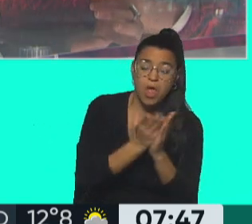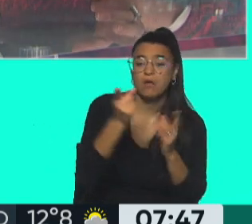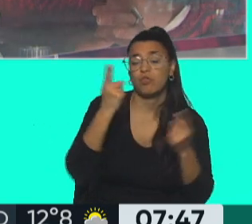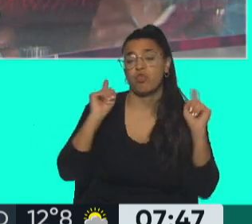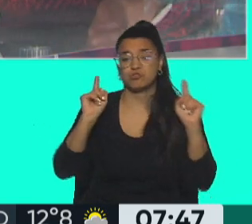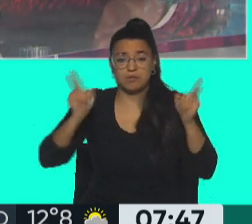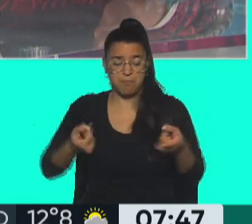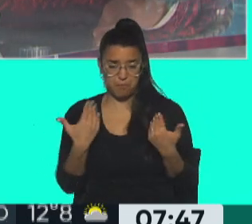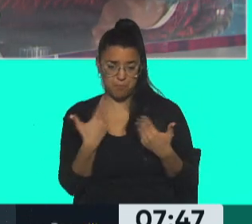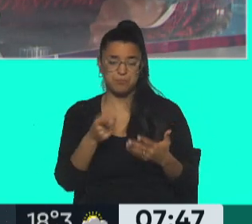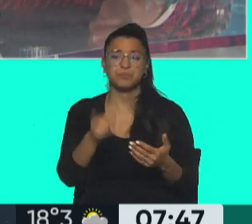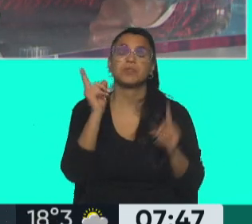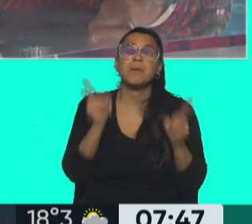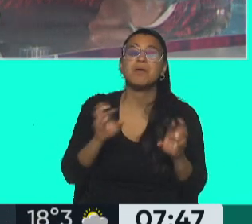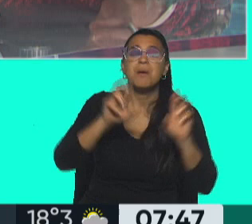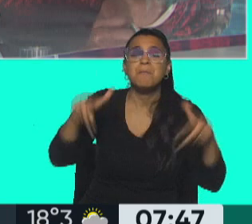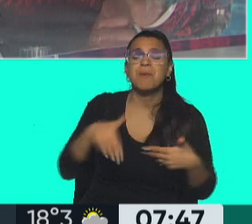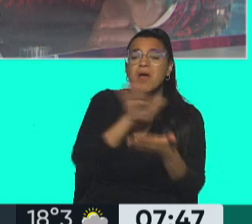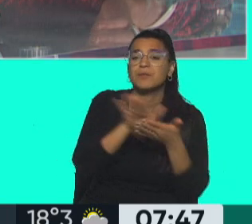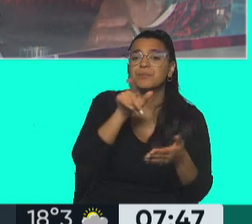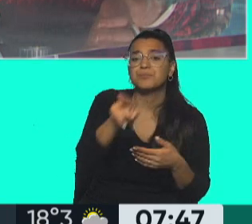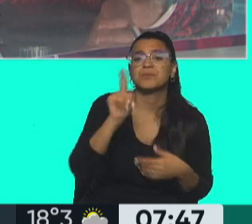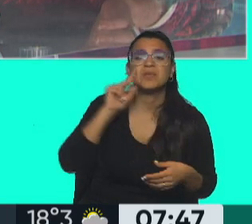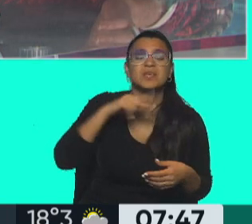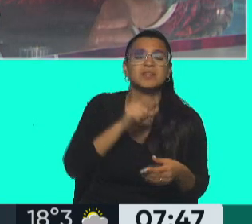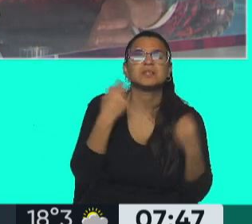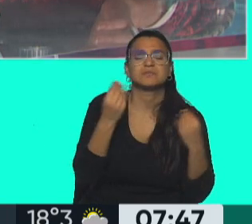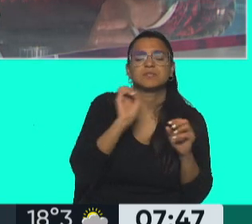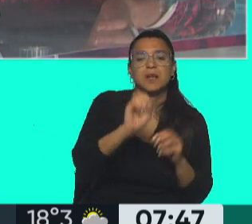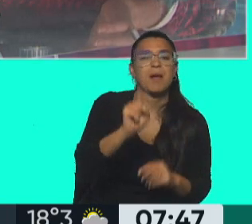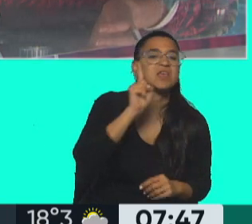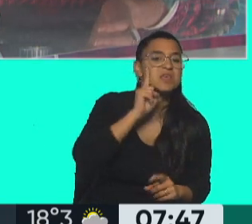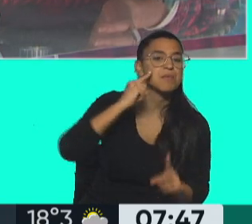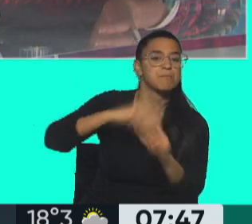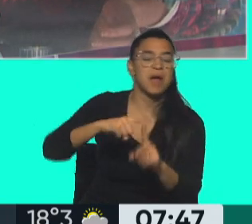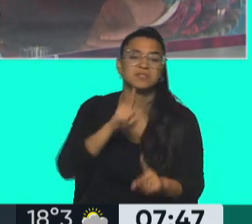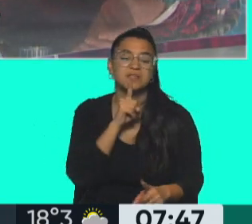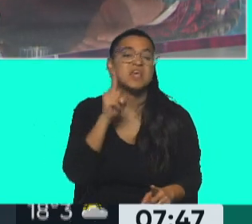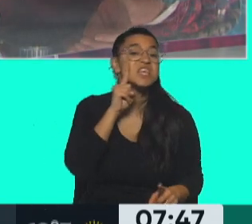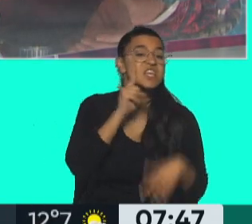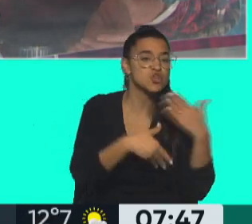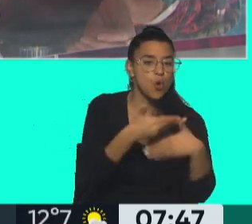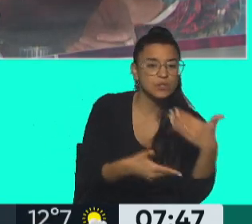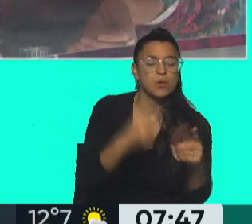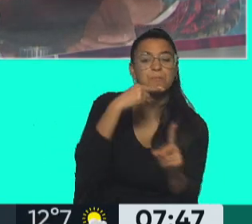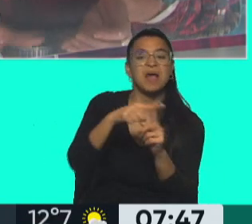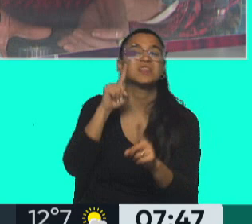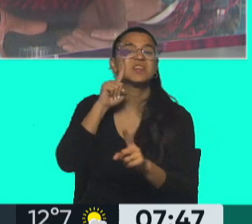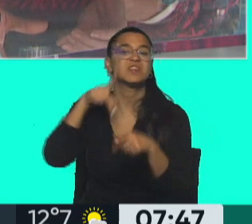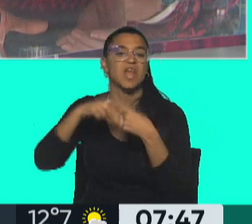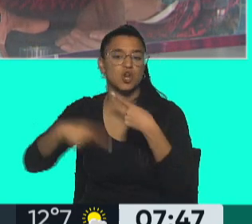y además hay un programa muy interesante de linda que se llama imaste que quiere decir Innovación más tecnología